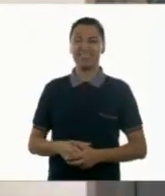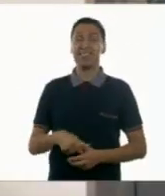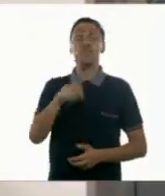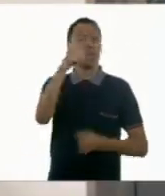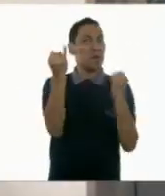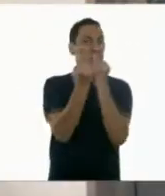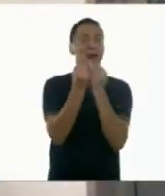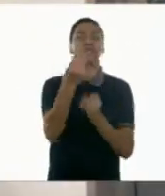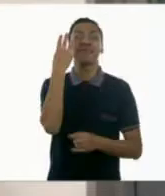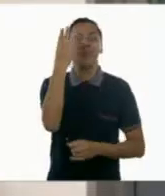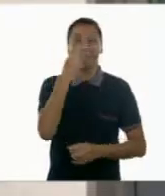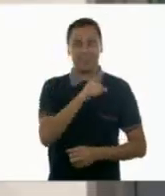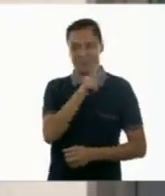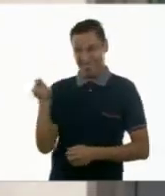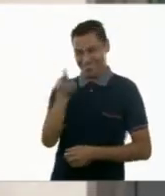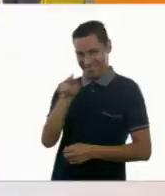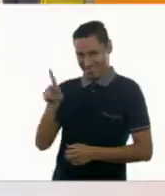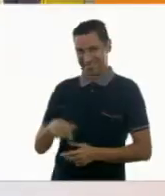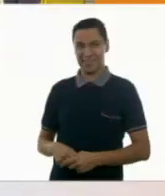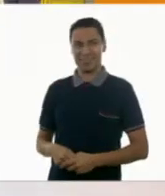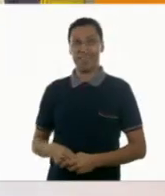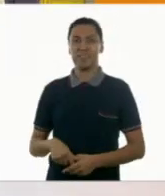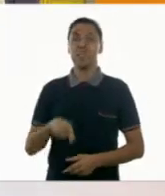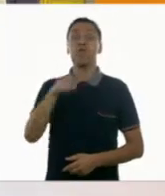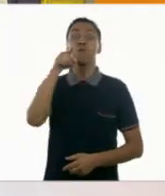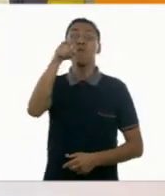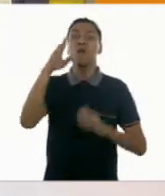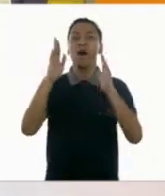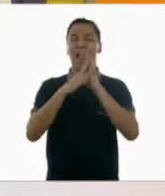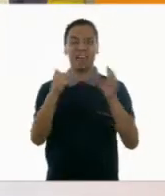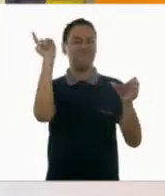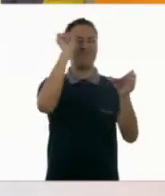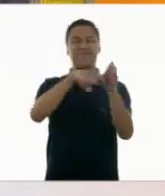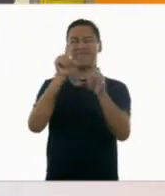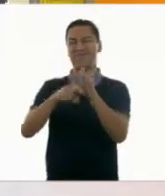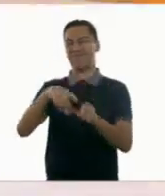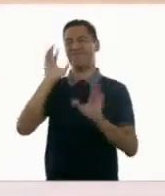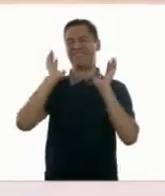tres igualitas esas, Ale. Tú puedes hacer más. En casa ya encestaron todas.